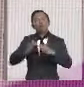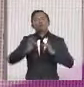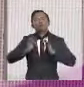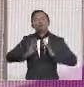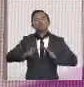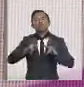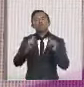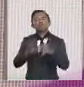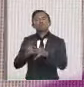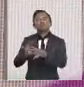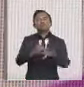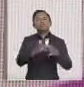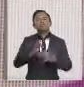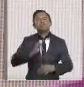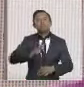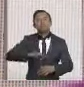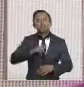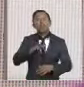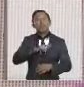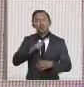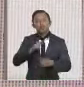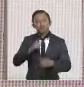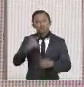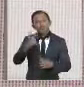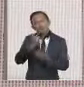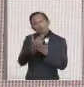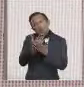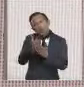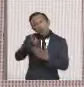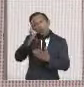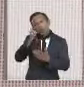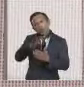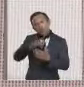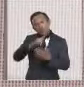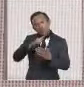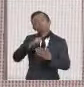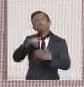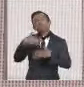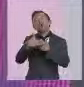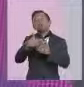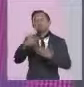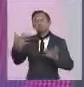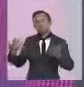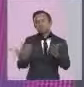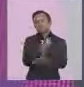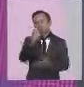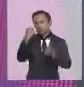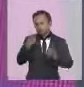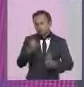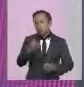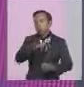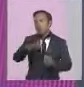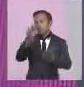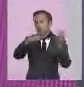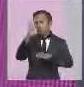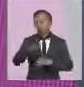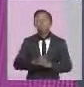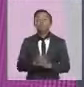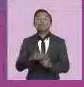vuelve invencible, la victoria final está asegurada. Lo podemos lograr. Gracias. Candidato Andrés Manuel López